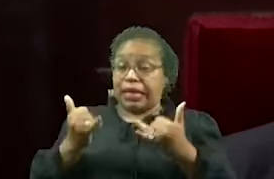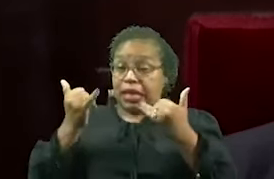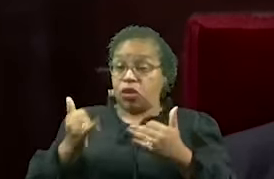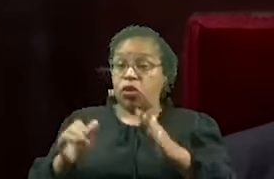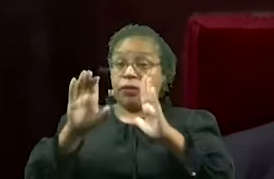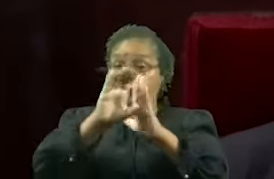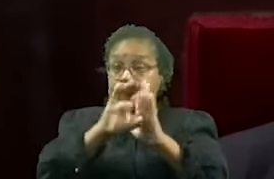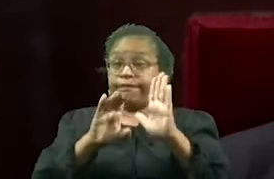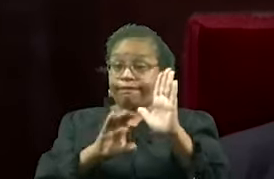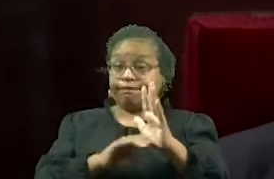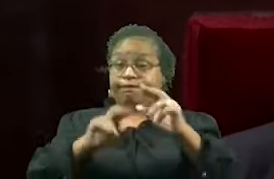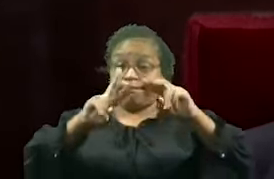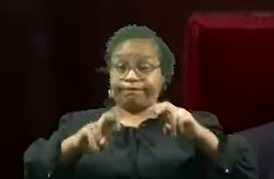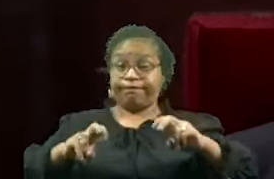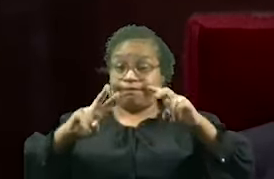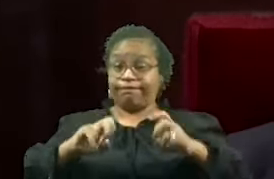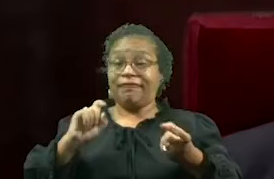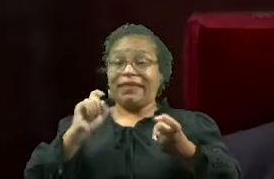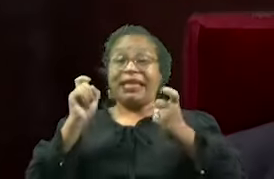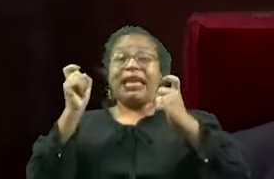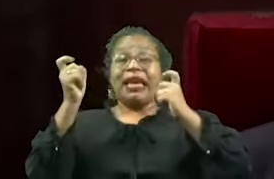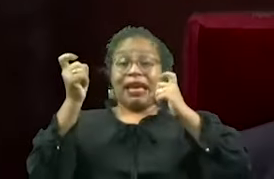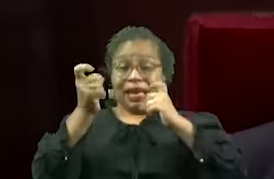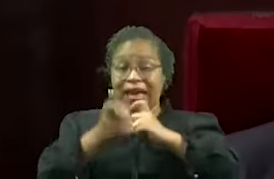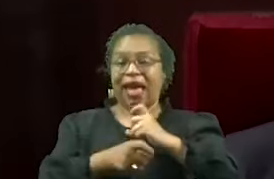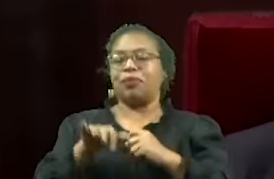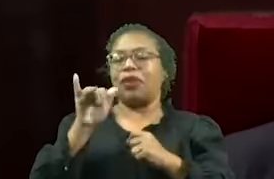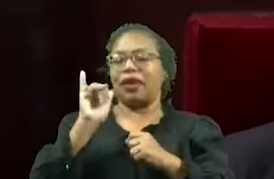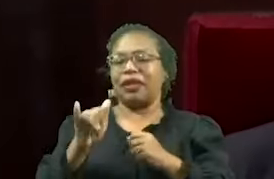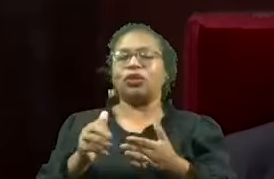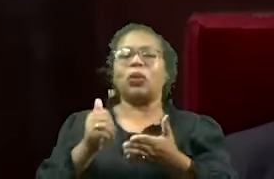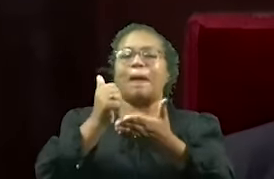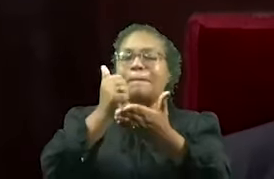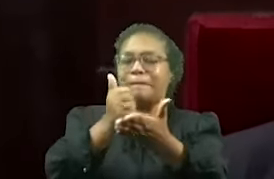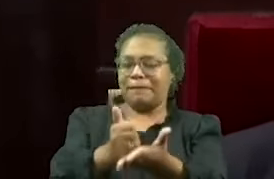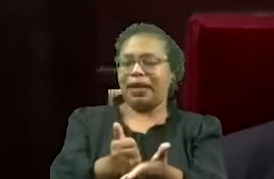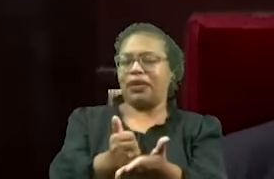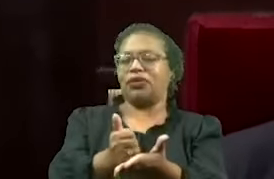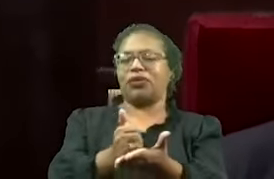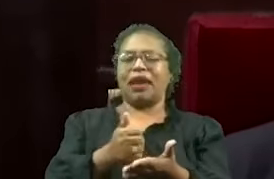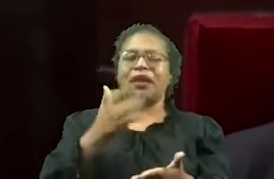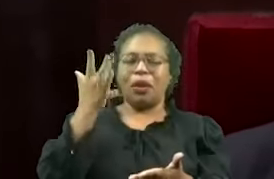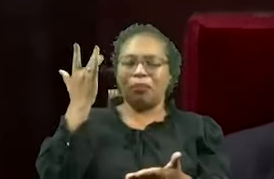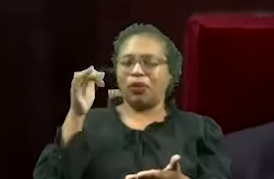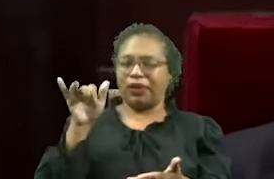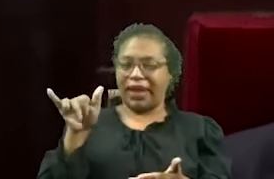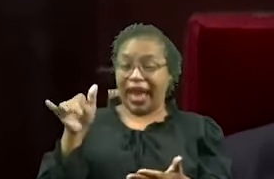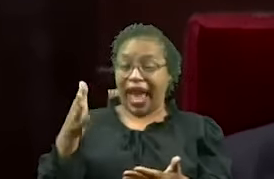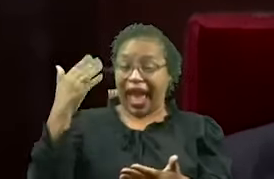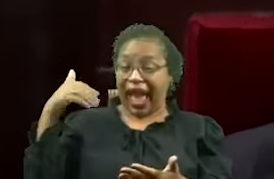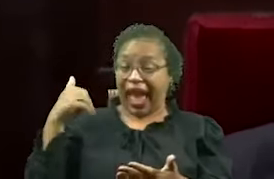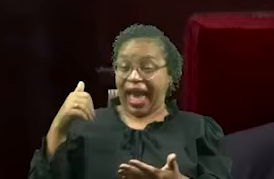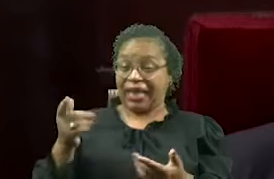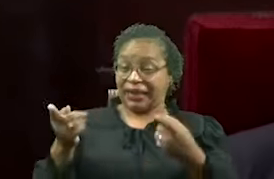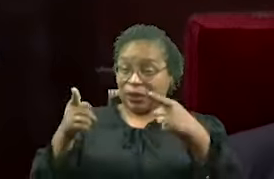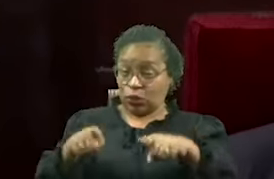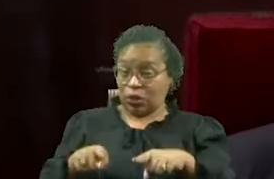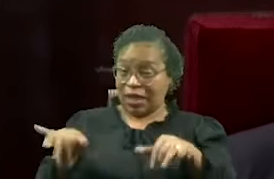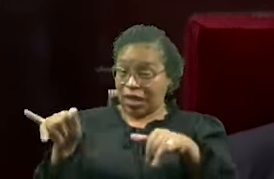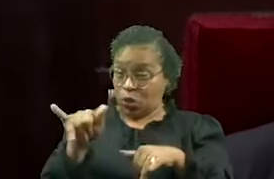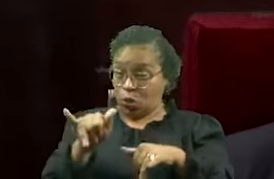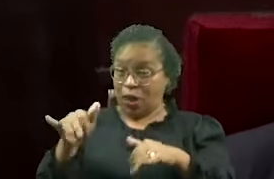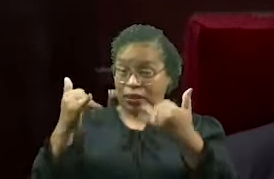caudillismo y del personalismo continuista que históricamente puso en riesgo la democracia dominicana con